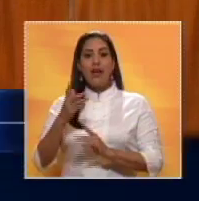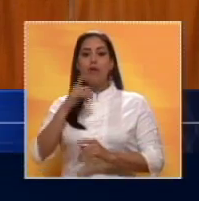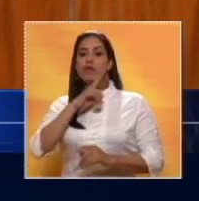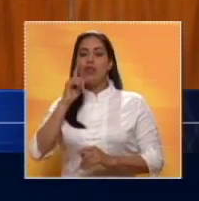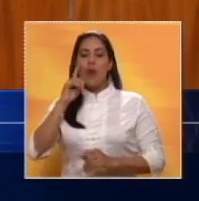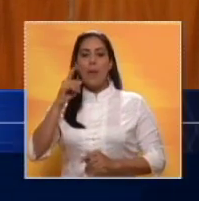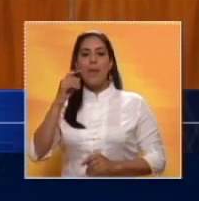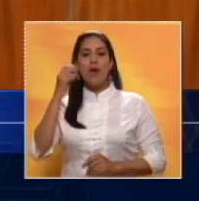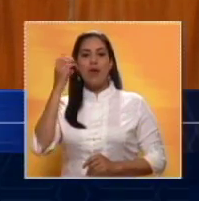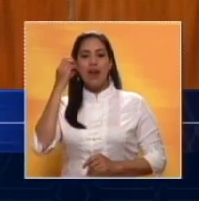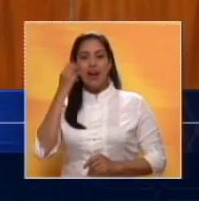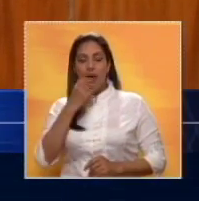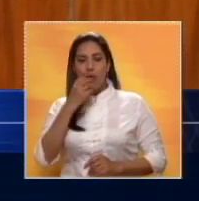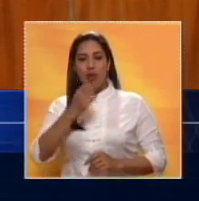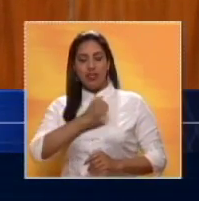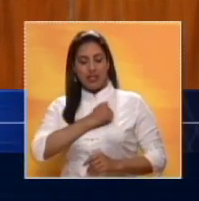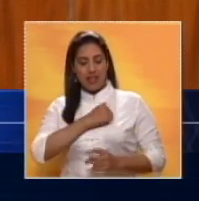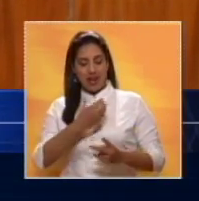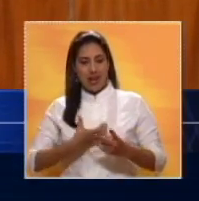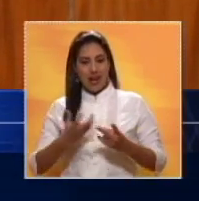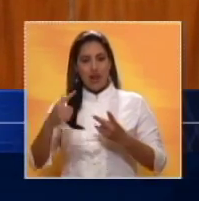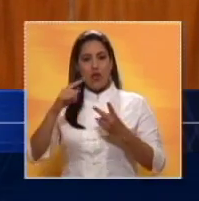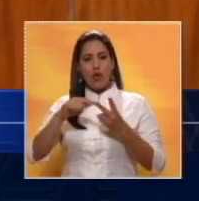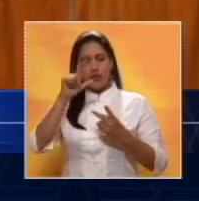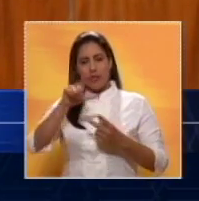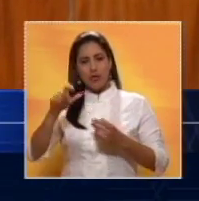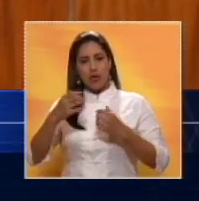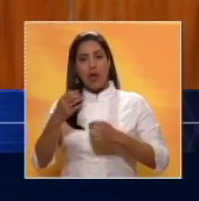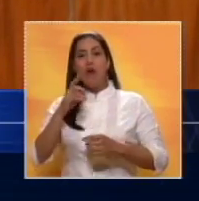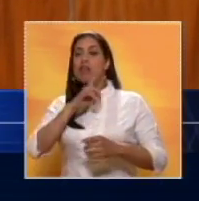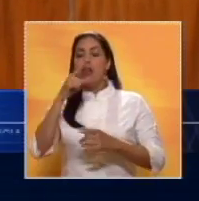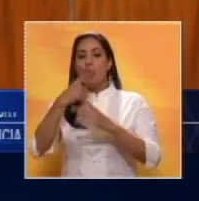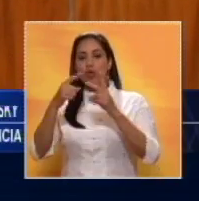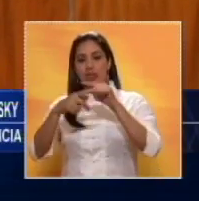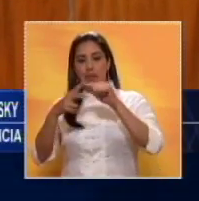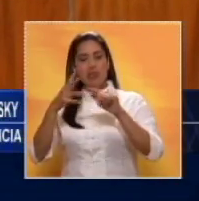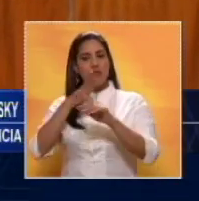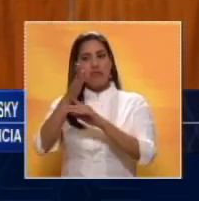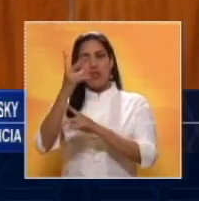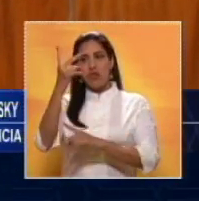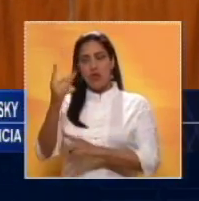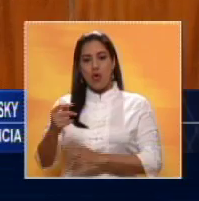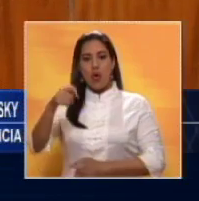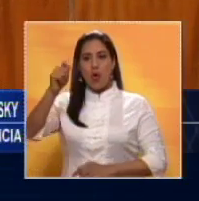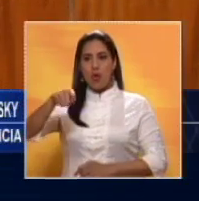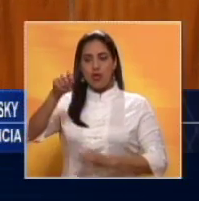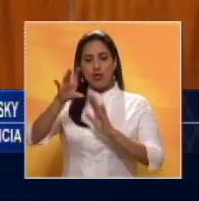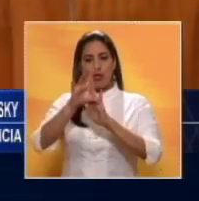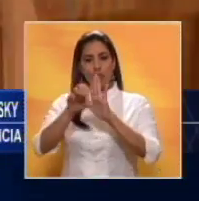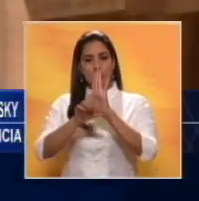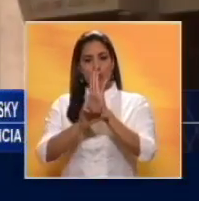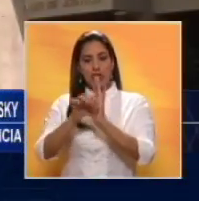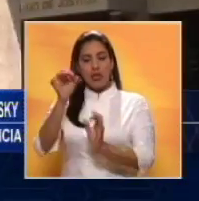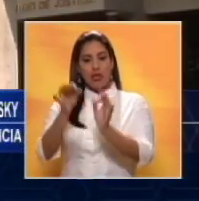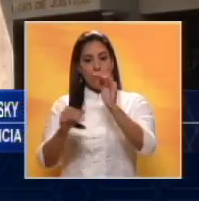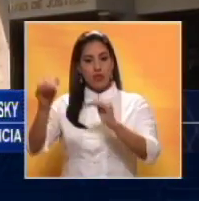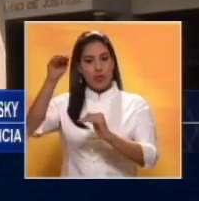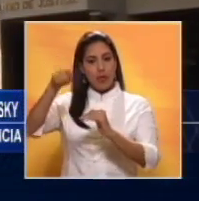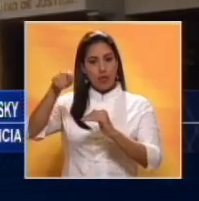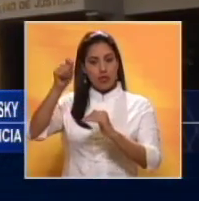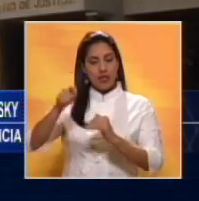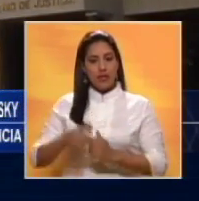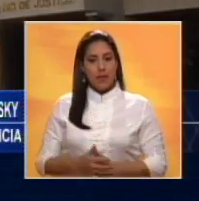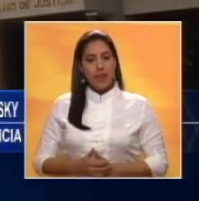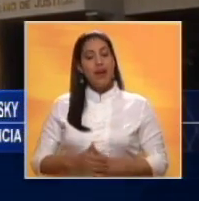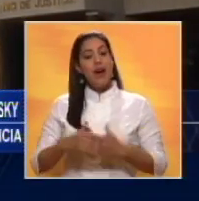Ramón Muchacho, Carlos García y Alfredo Ramos, como Gustavo Marcano, de no acudir ante la Sala Constitucional del Tribunal Supremo